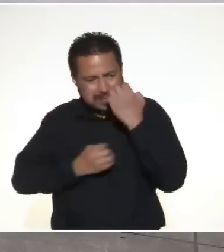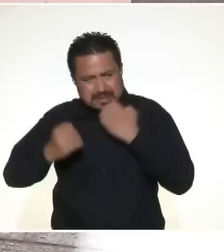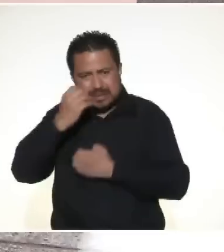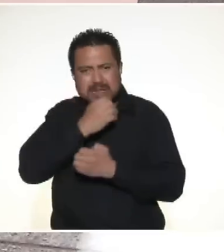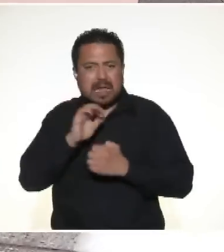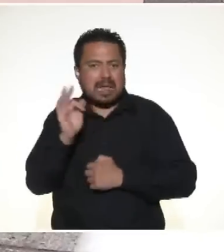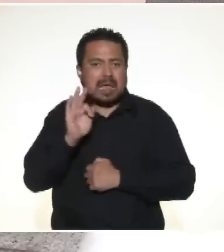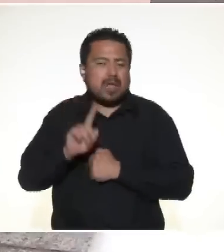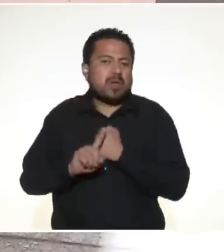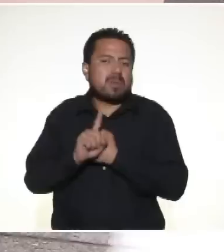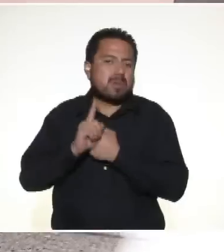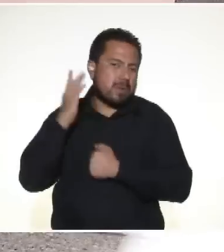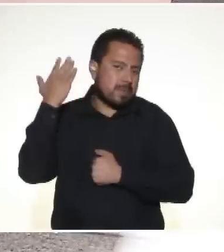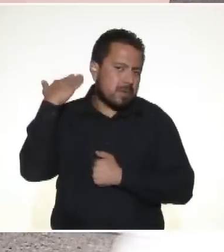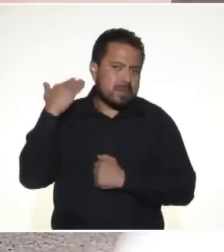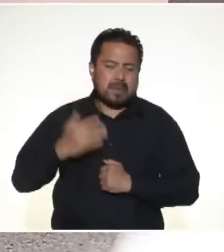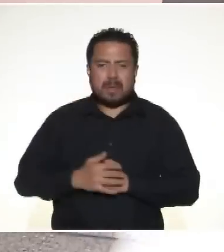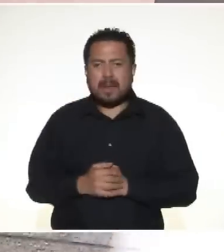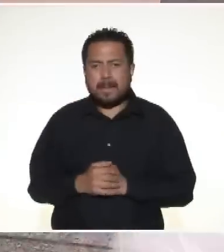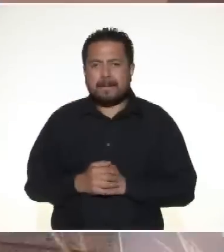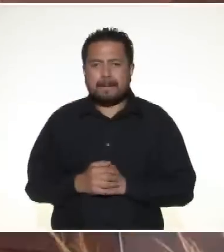daño pulmonar.